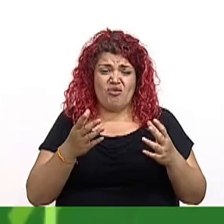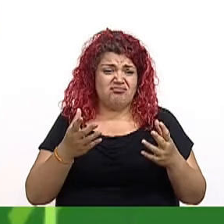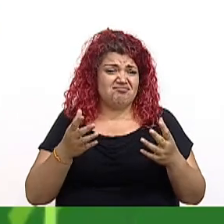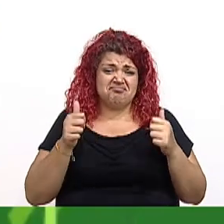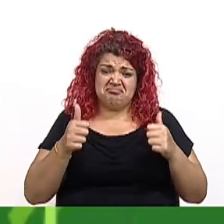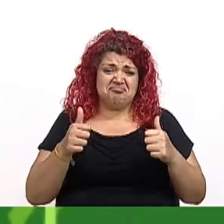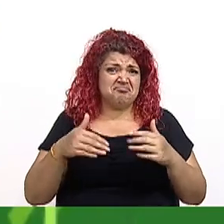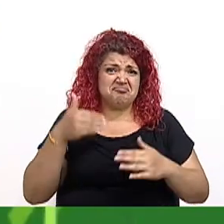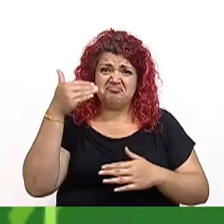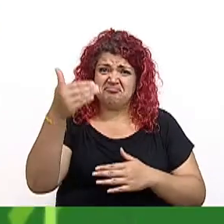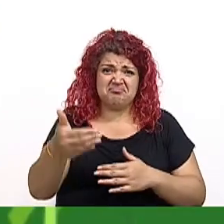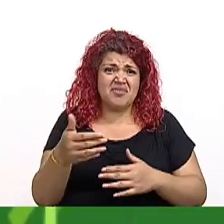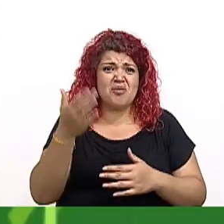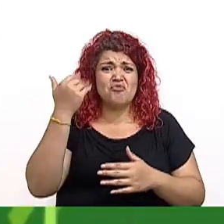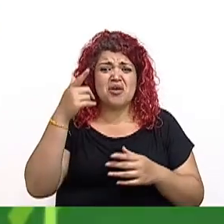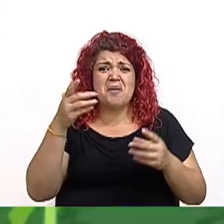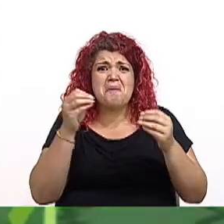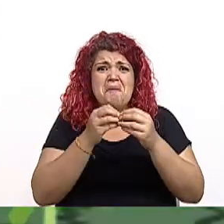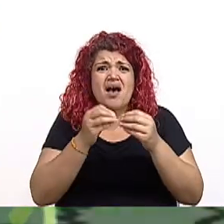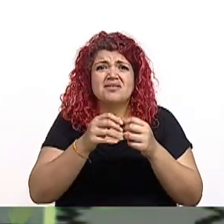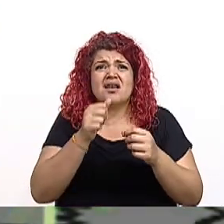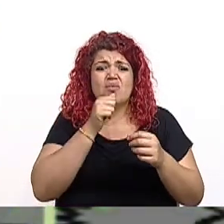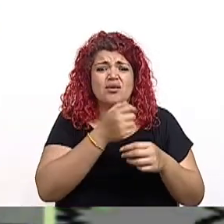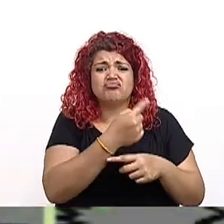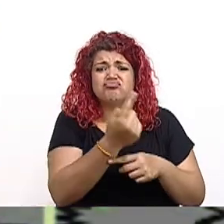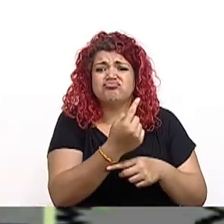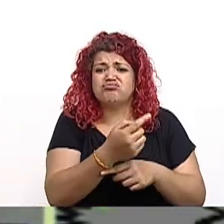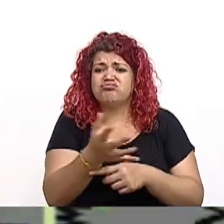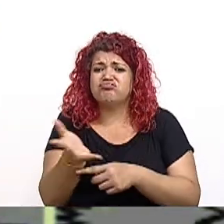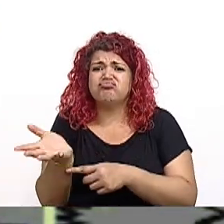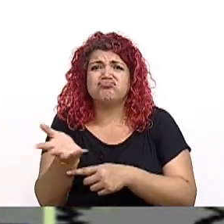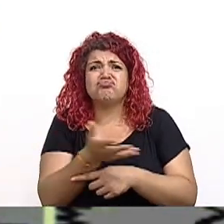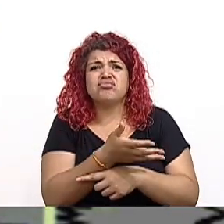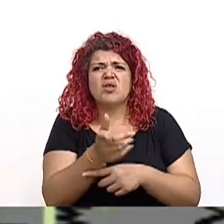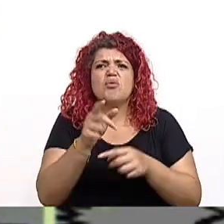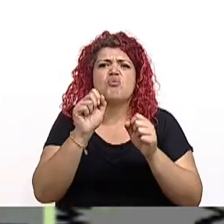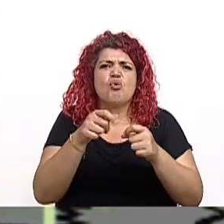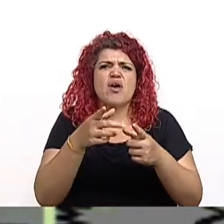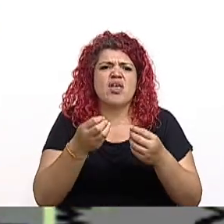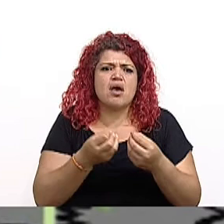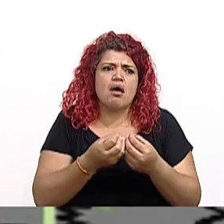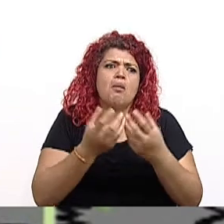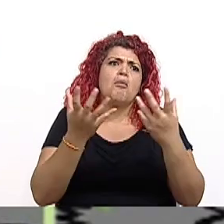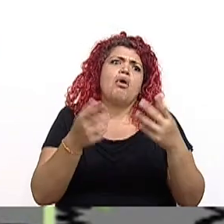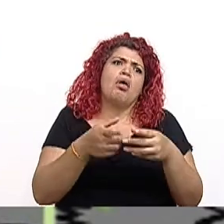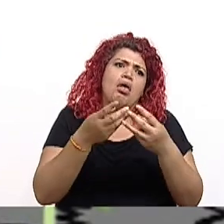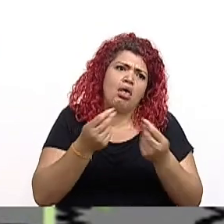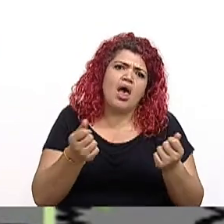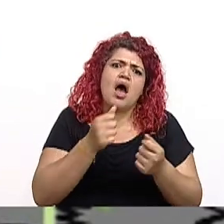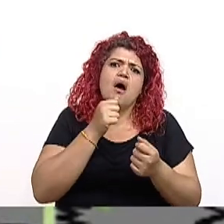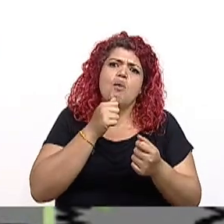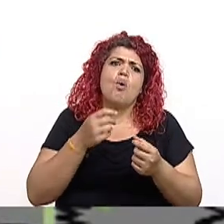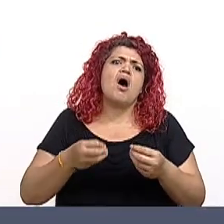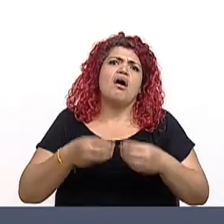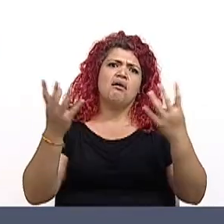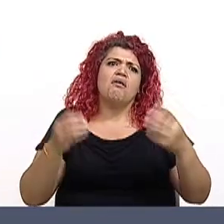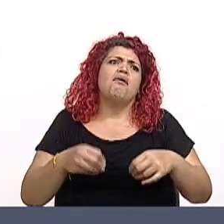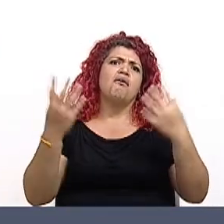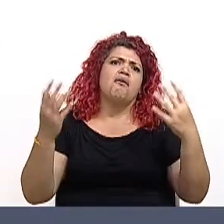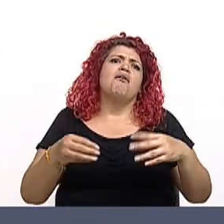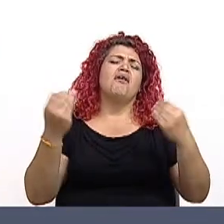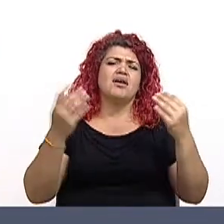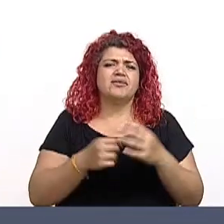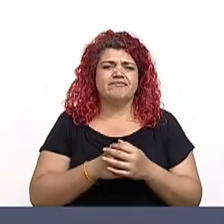implican, por ejemplo, un mayor uso de la irrigación, que puede traducirse en una sobreexplotación de los recursos acuíferos. En